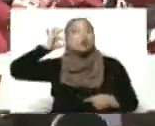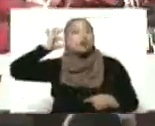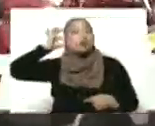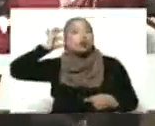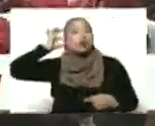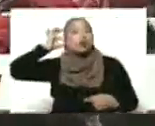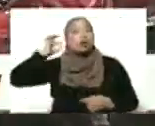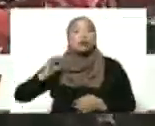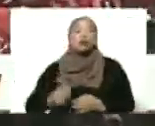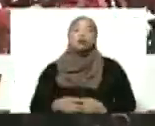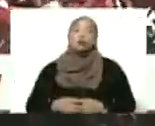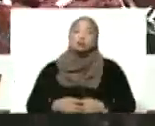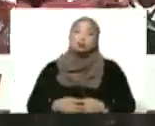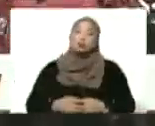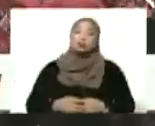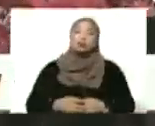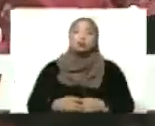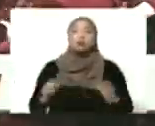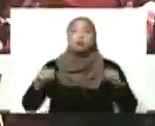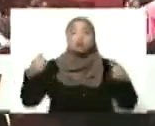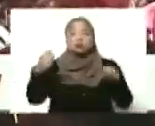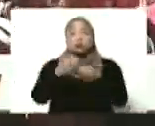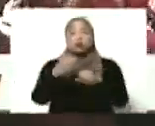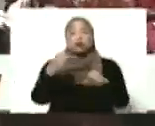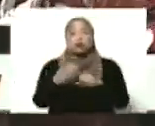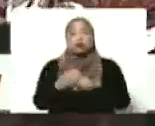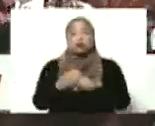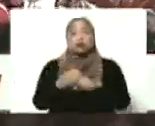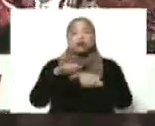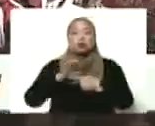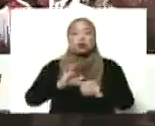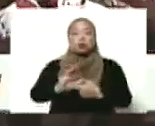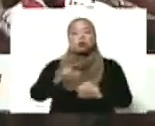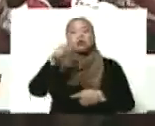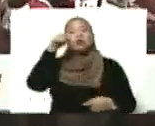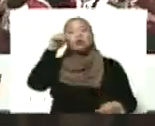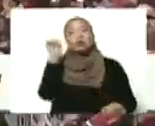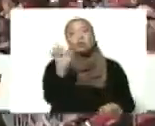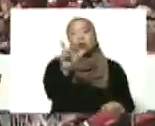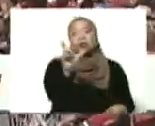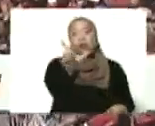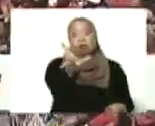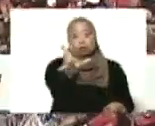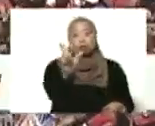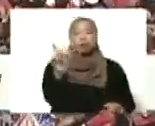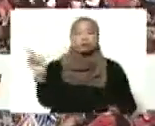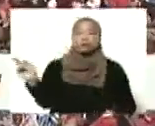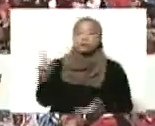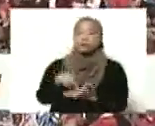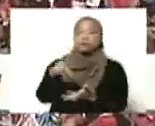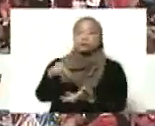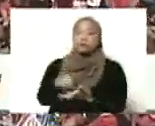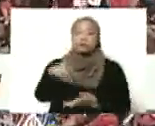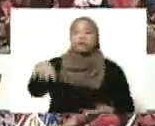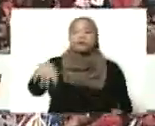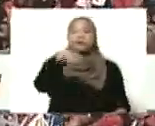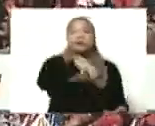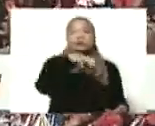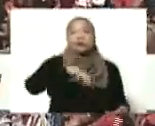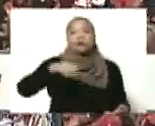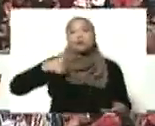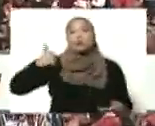ver básicamente con la presencia del Partido Socialista Unido de Venezuela en